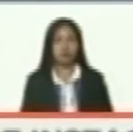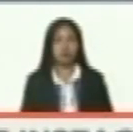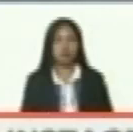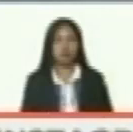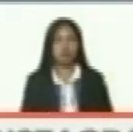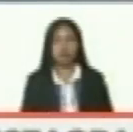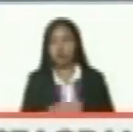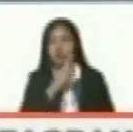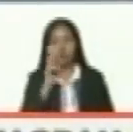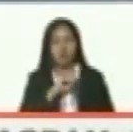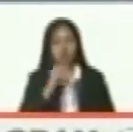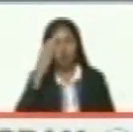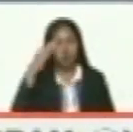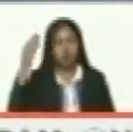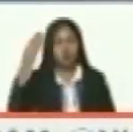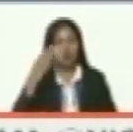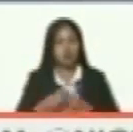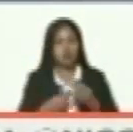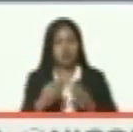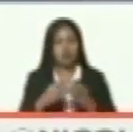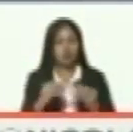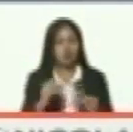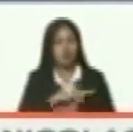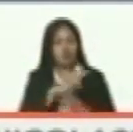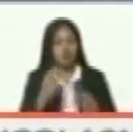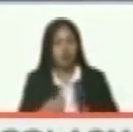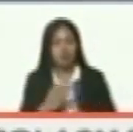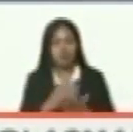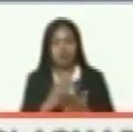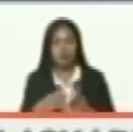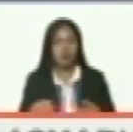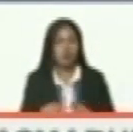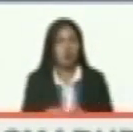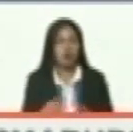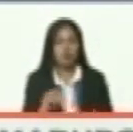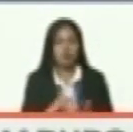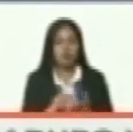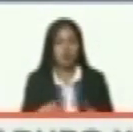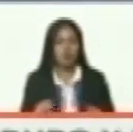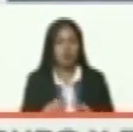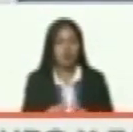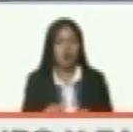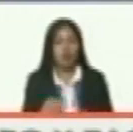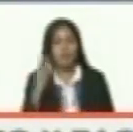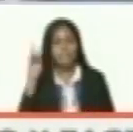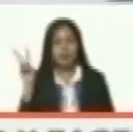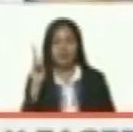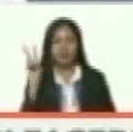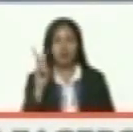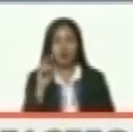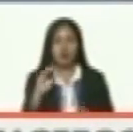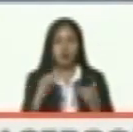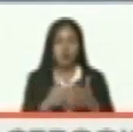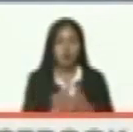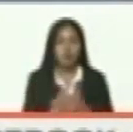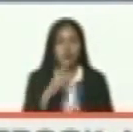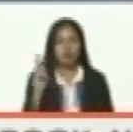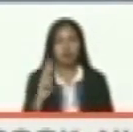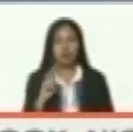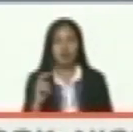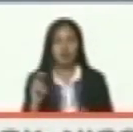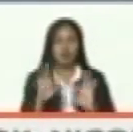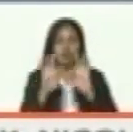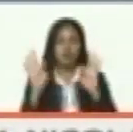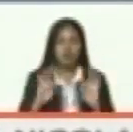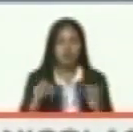En nombre de nuestro Dios Creador, Todopoderoso, siempre me invoco e invoco a Venezuela y cubro a Venezuela con el manto